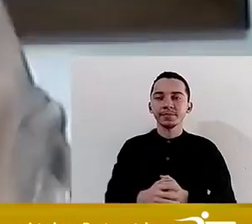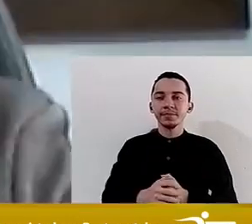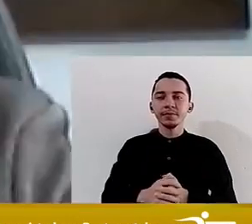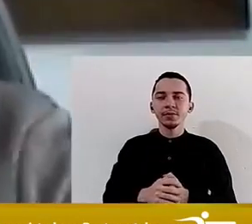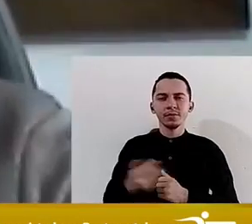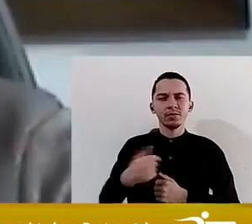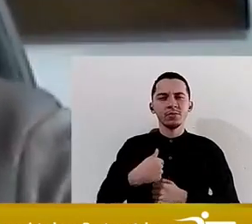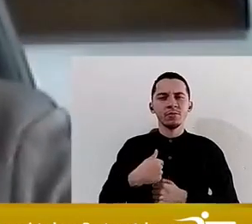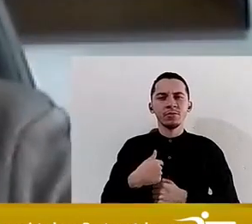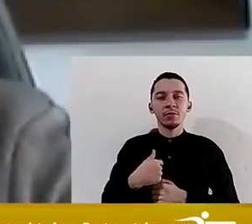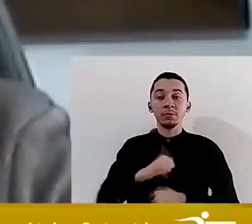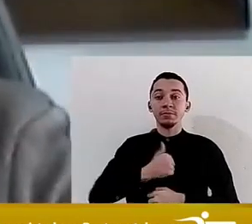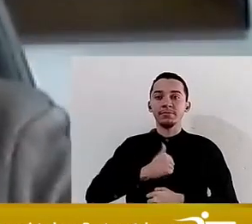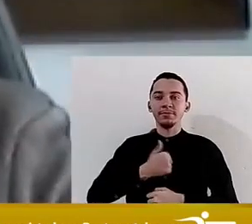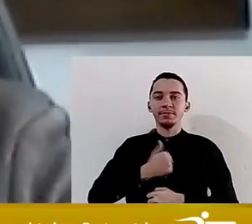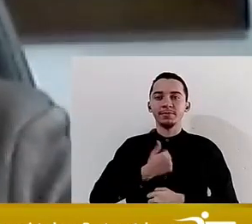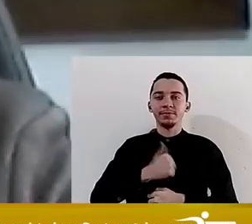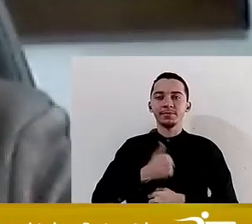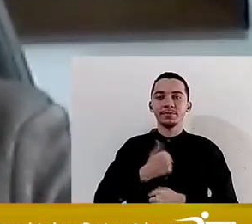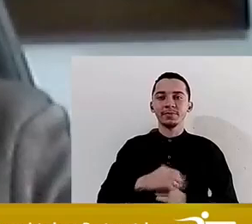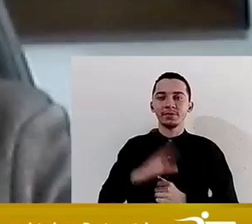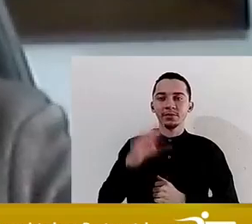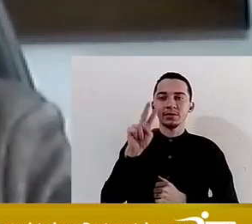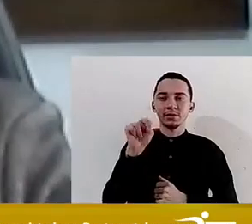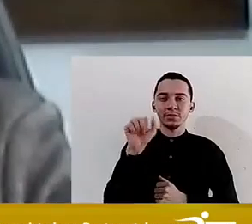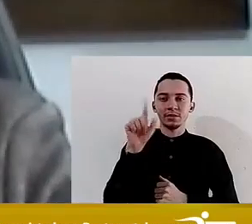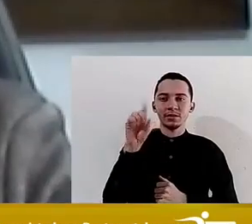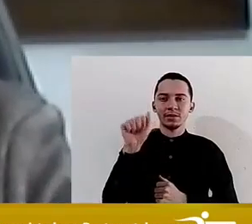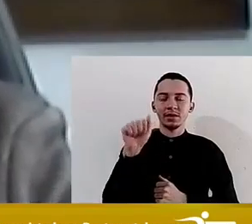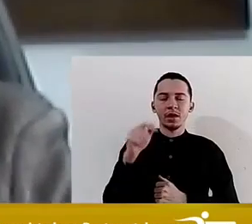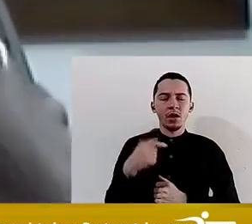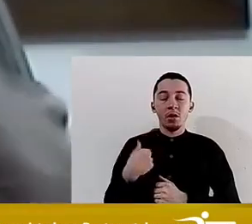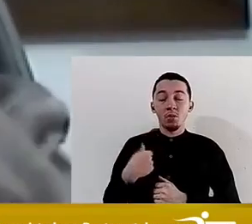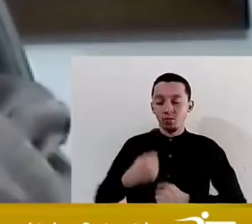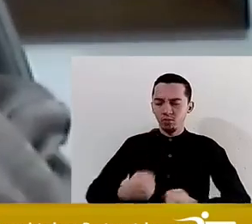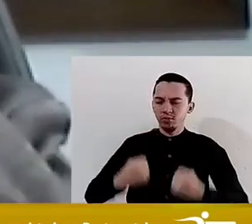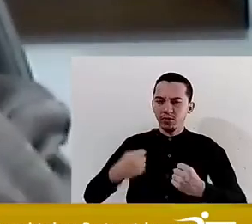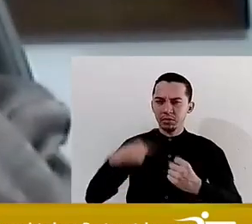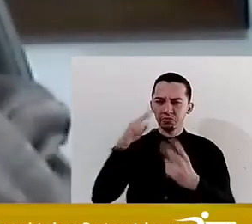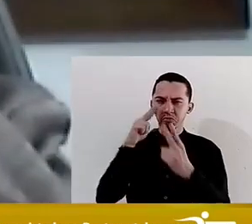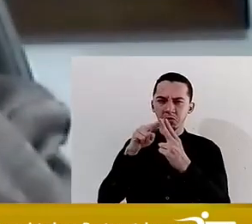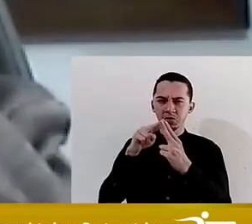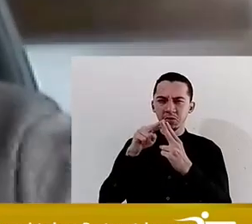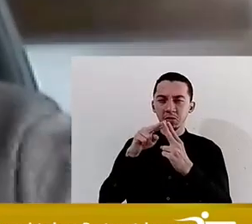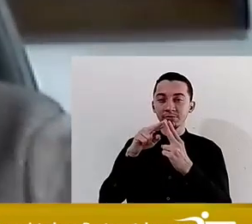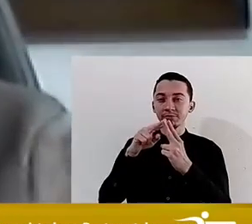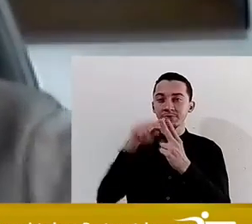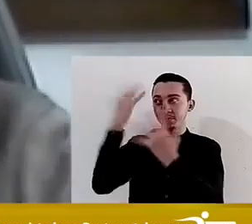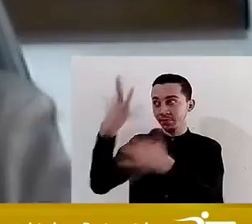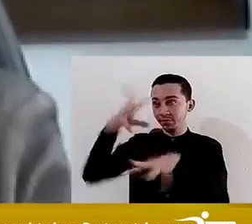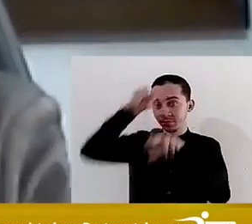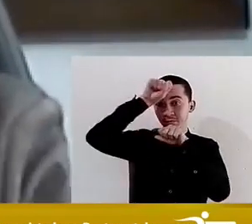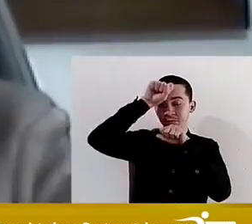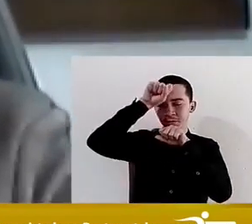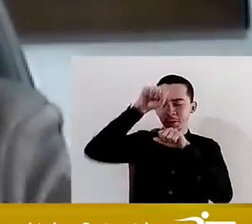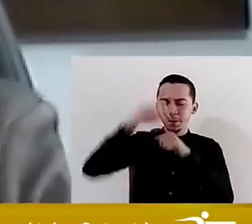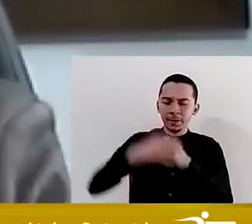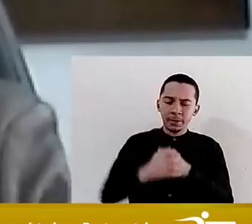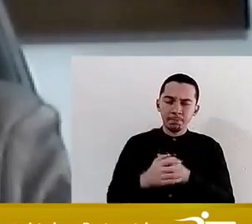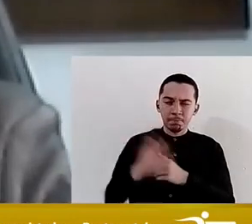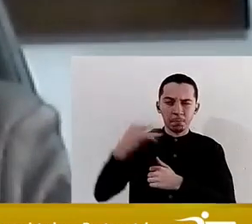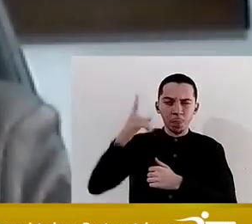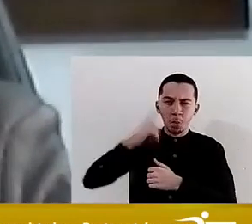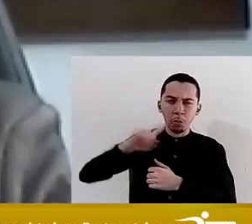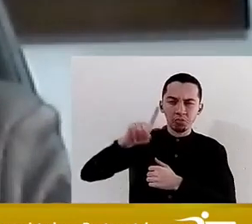conocedor de los dones del Espíritu. Y me dice, un día había un joven que estuvo en la iglesia